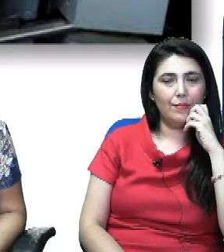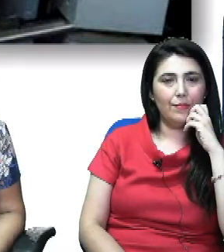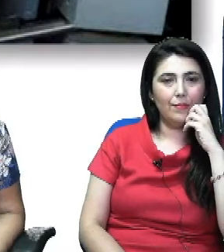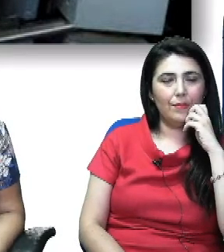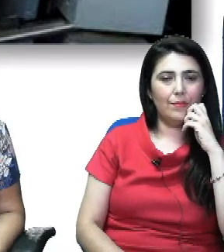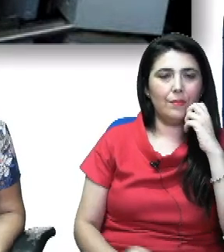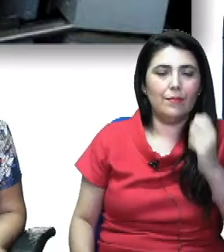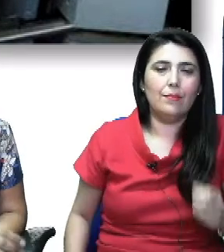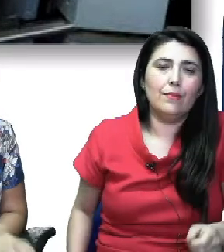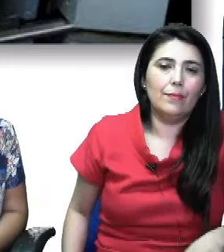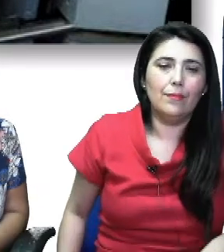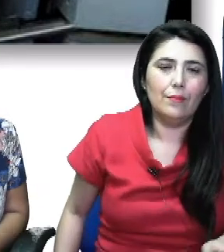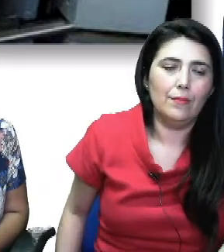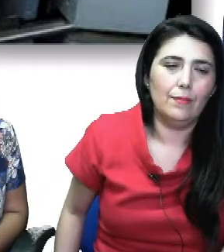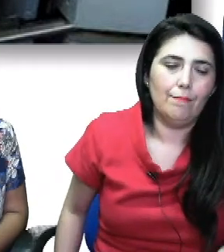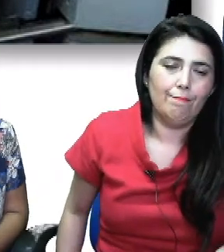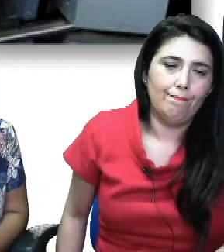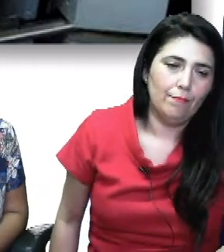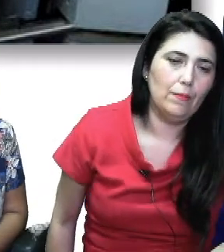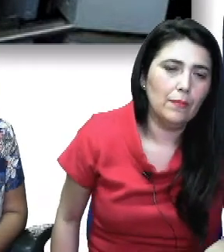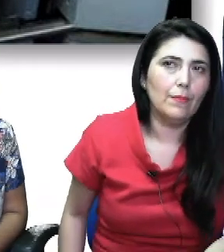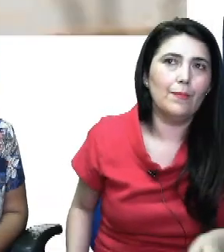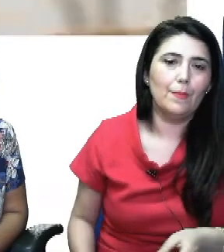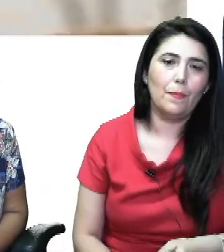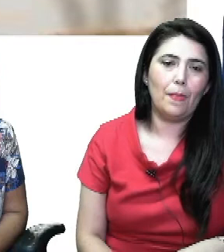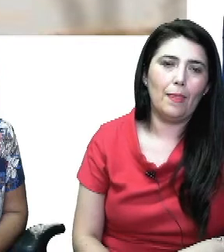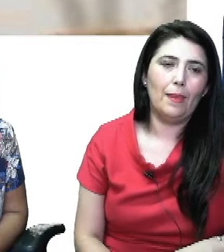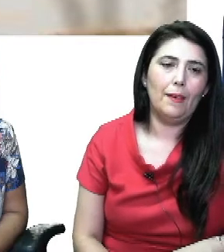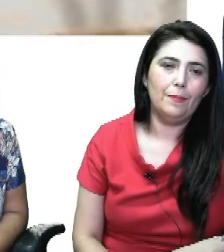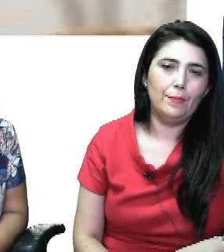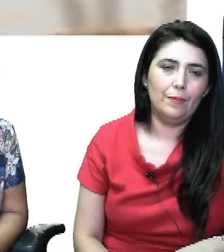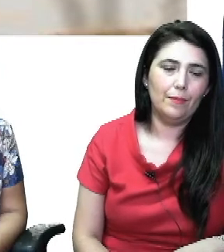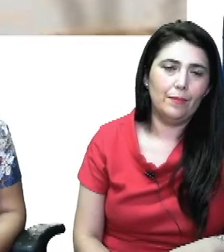problemas a nivel de la comunidad y de la sociedad.